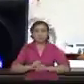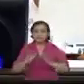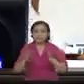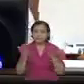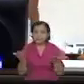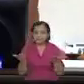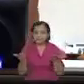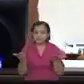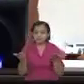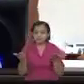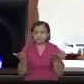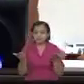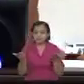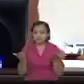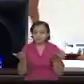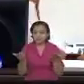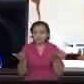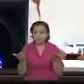Entonces,